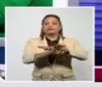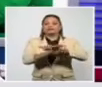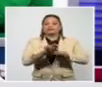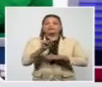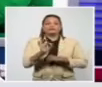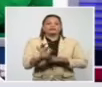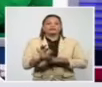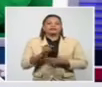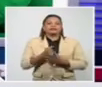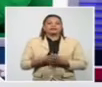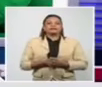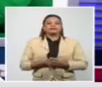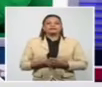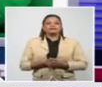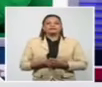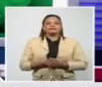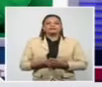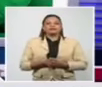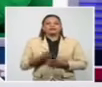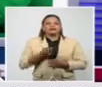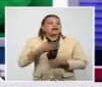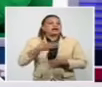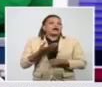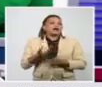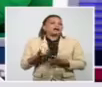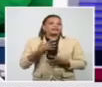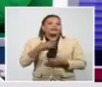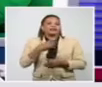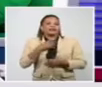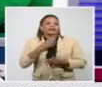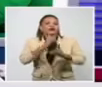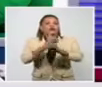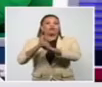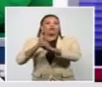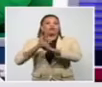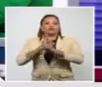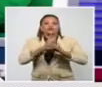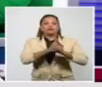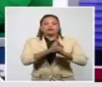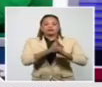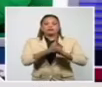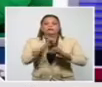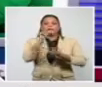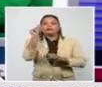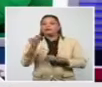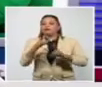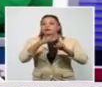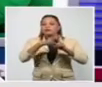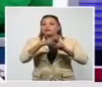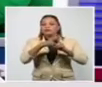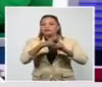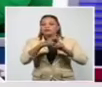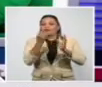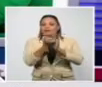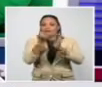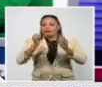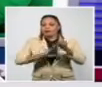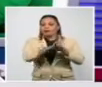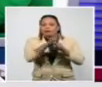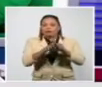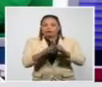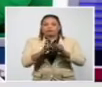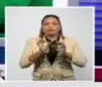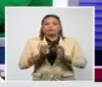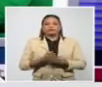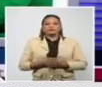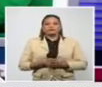en este caso sí tiene como antecedente el contacto con un caso positivo ya diagnosticado, también